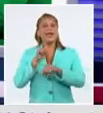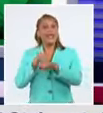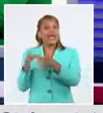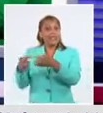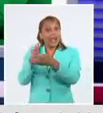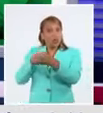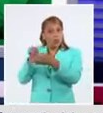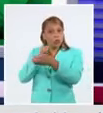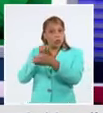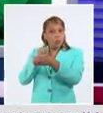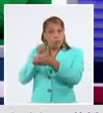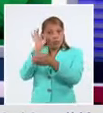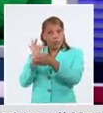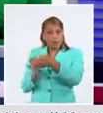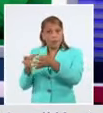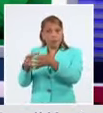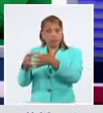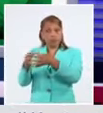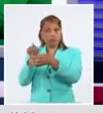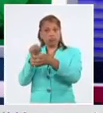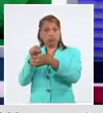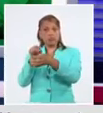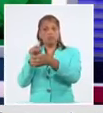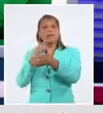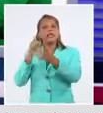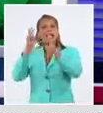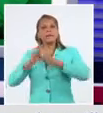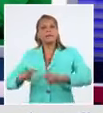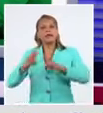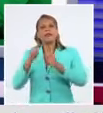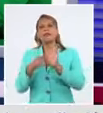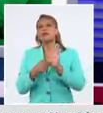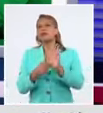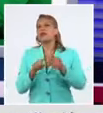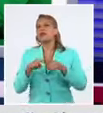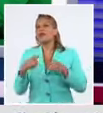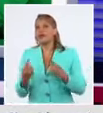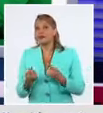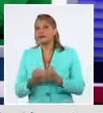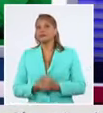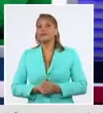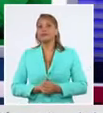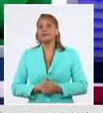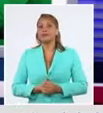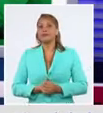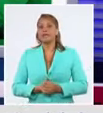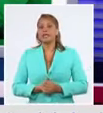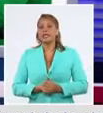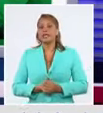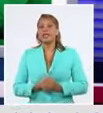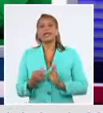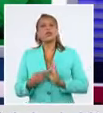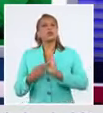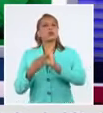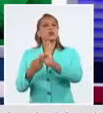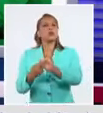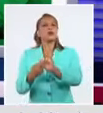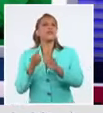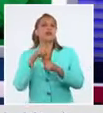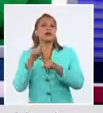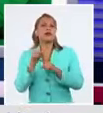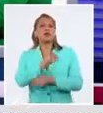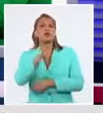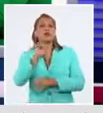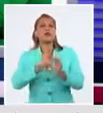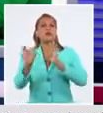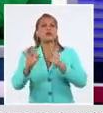este grupo de pacientes, los estudios han demostrado que es lo más recomendable para ello, para lograr una protección,